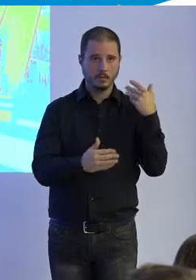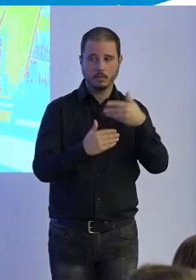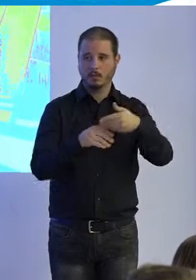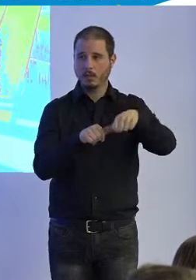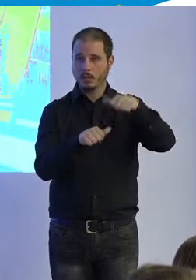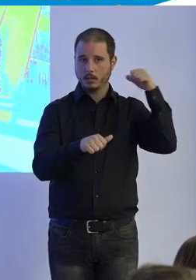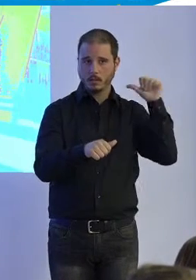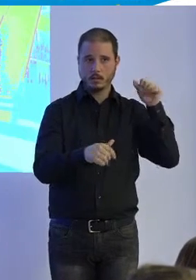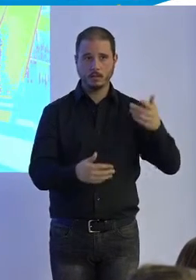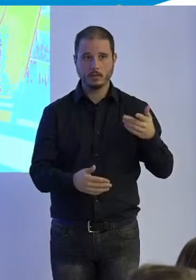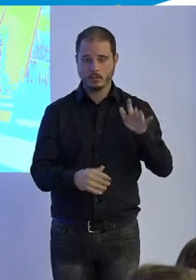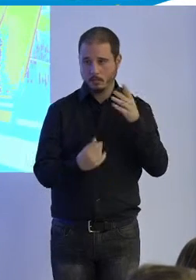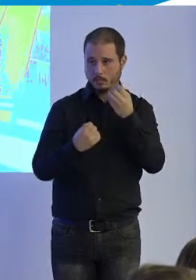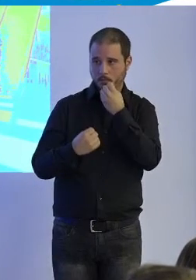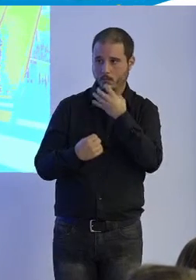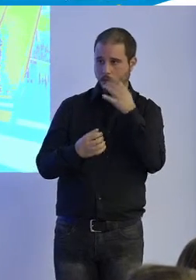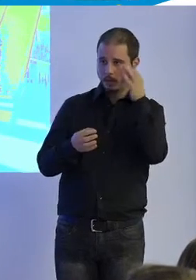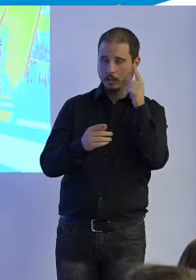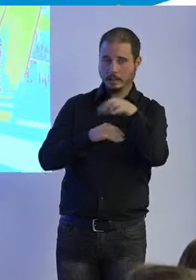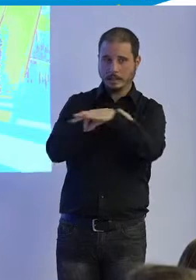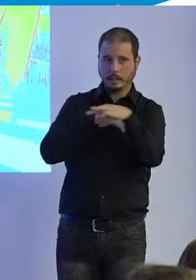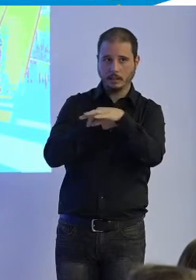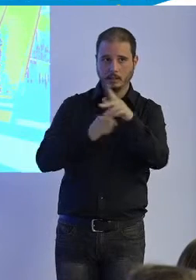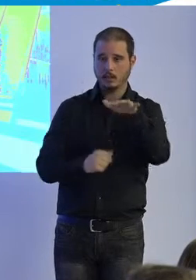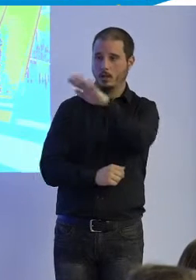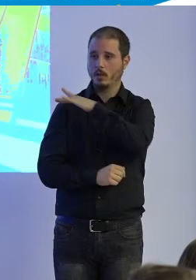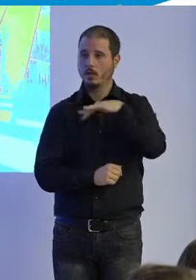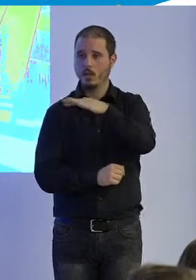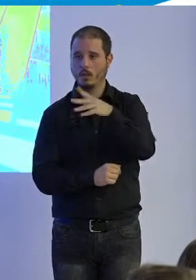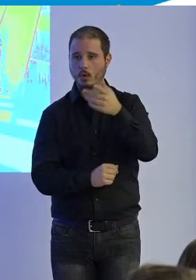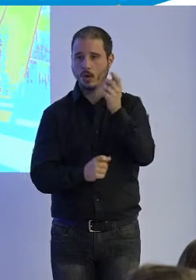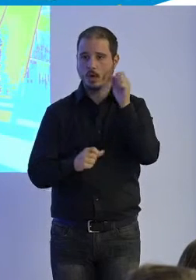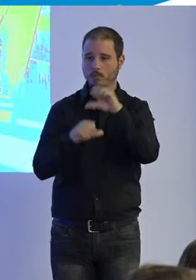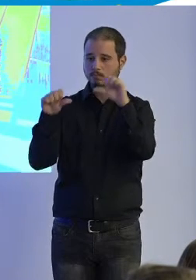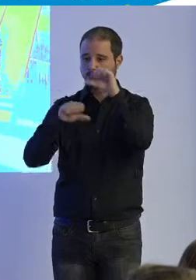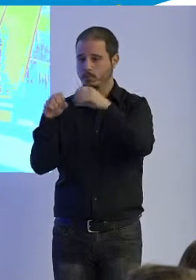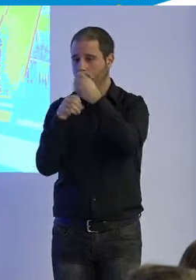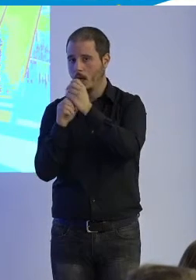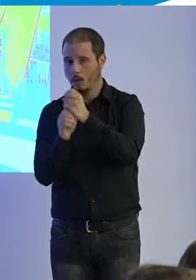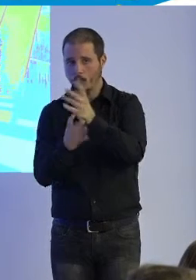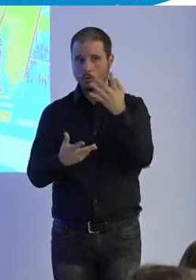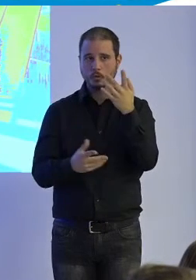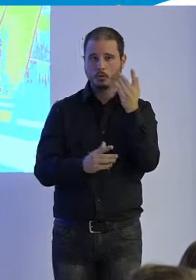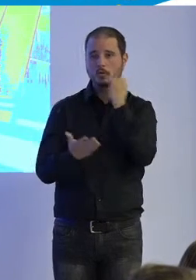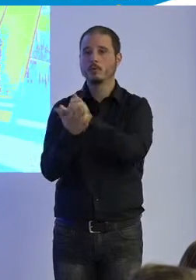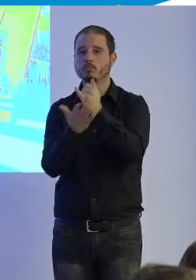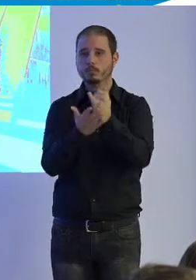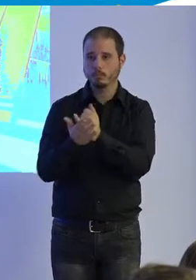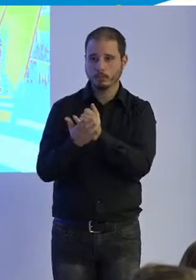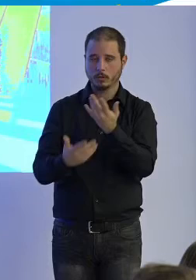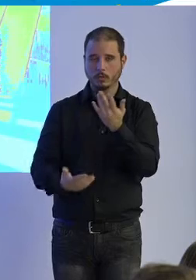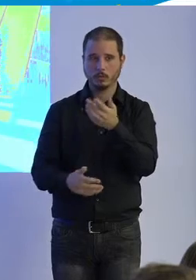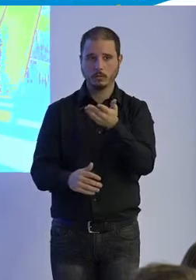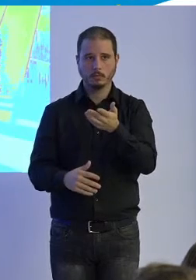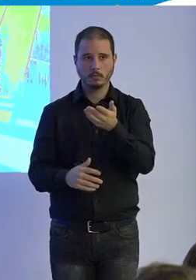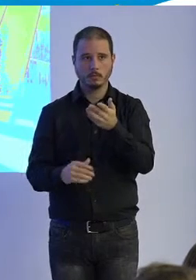perfectamente diseñada en ese ámbito, en el entorno de laboratorio, en el entorno de simulación. Pero nadie se lleva una